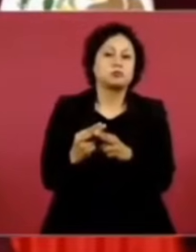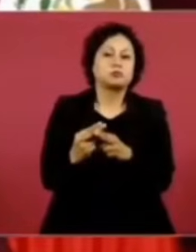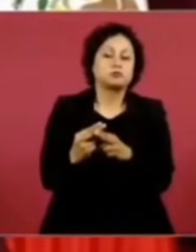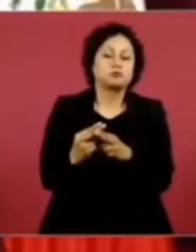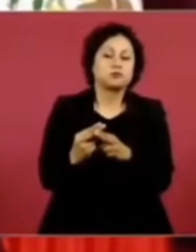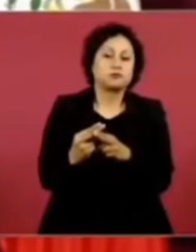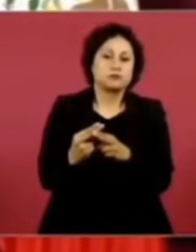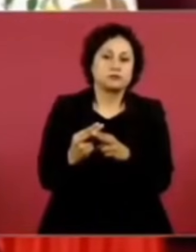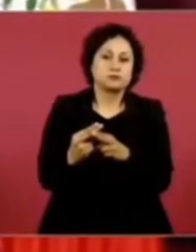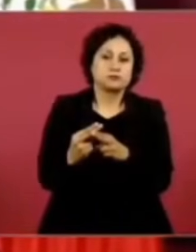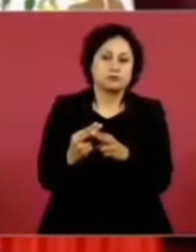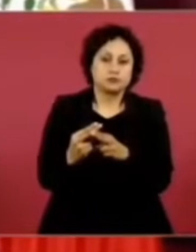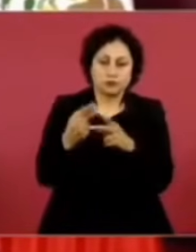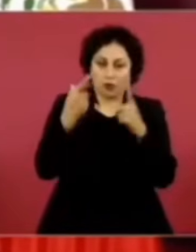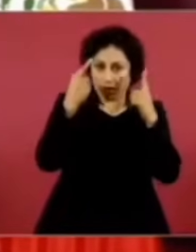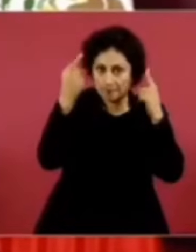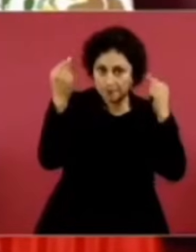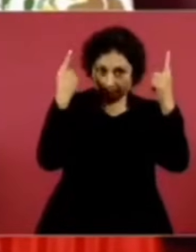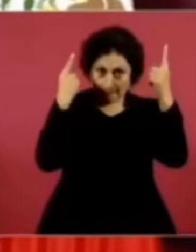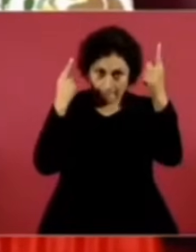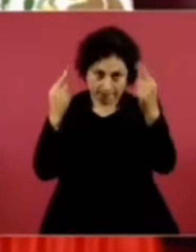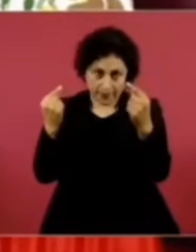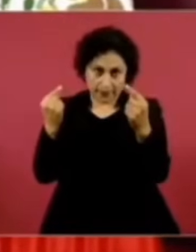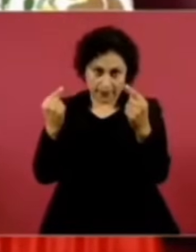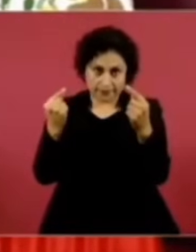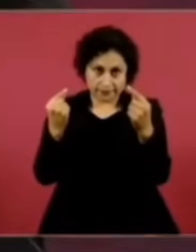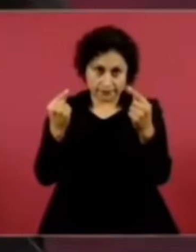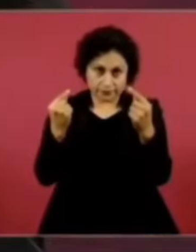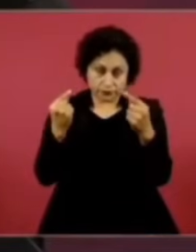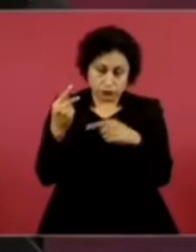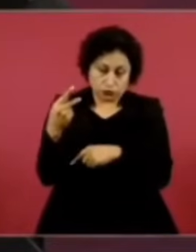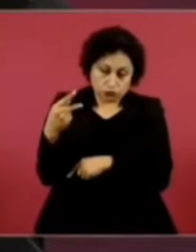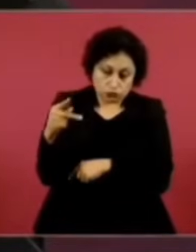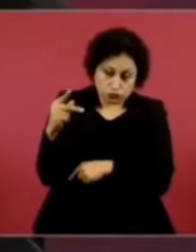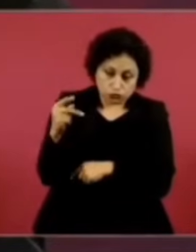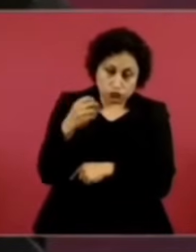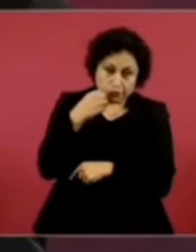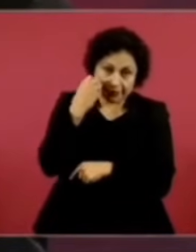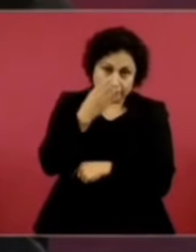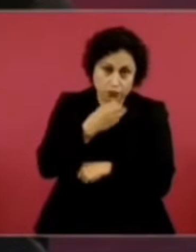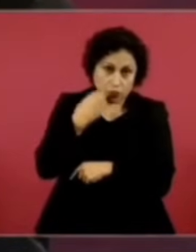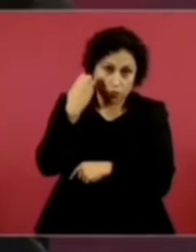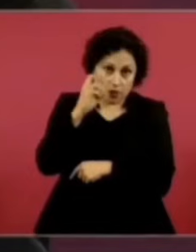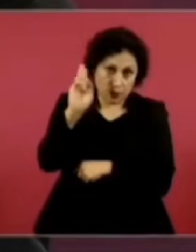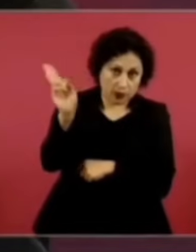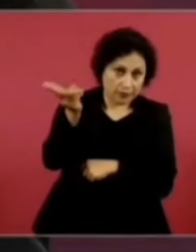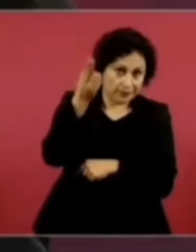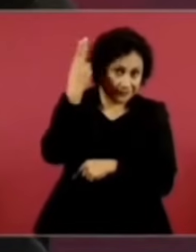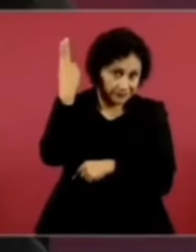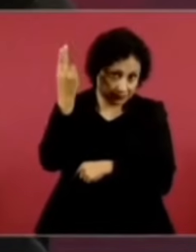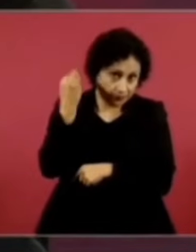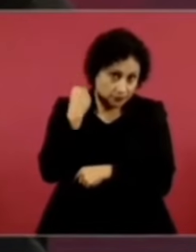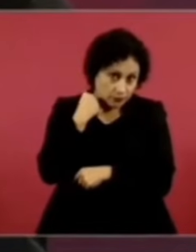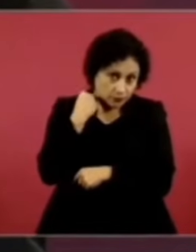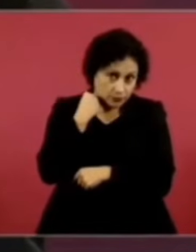haber egresado de una escuela de derecho,